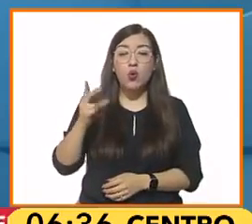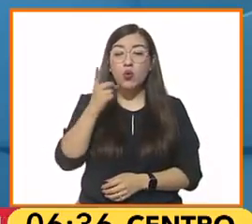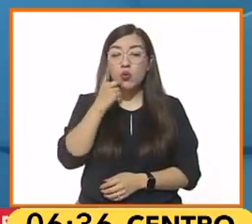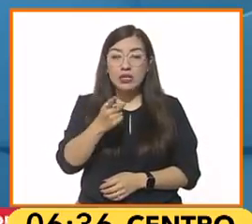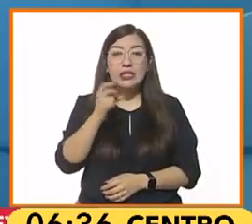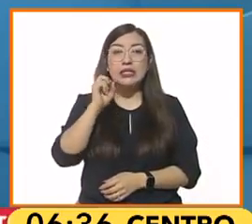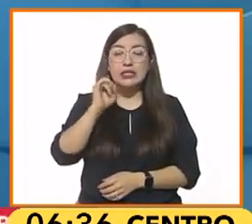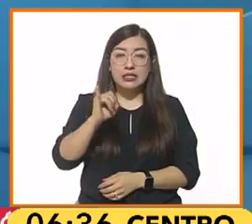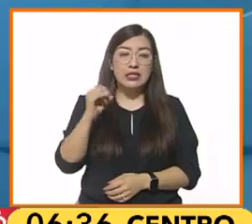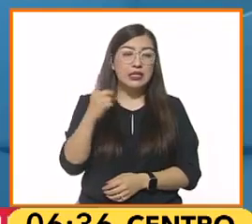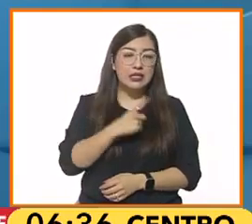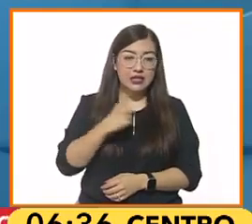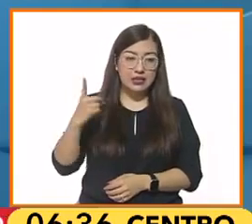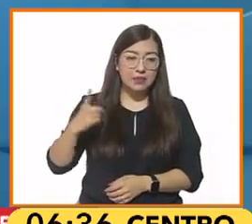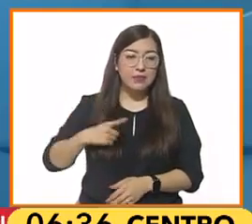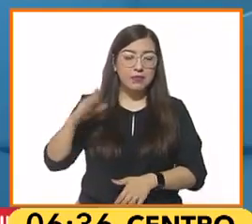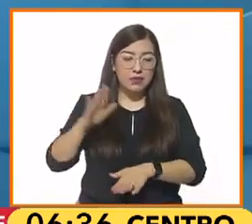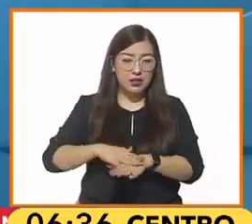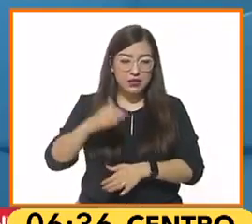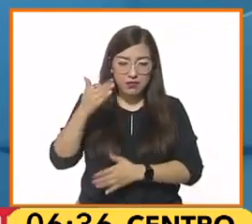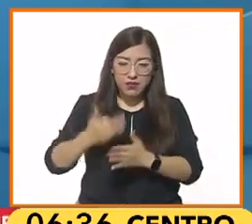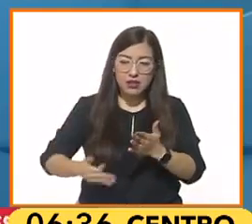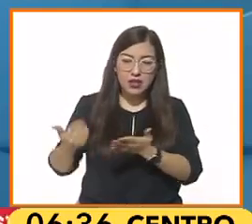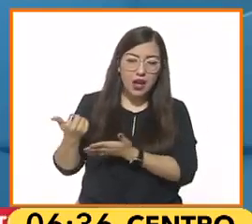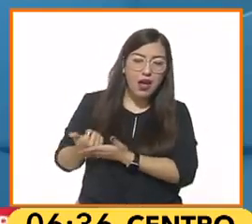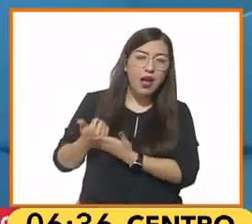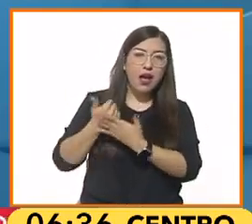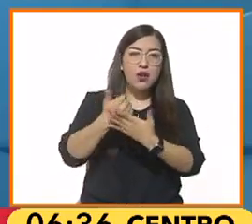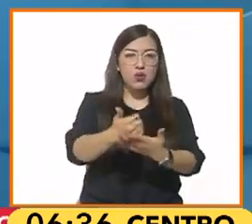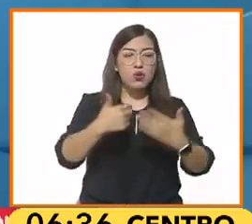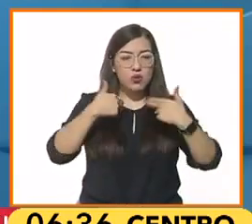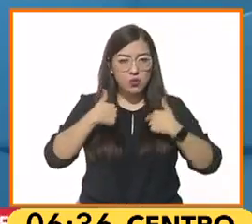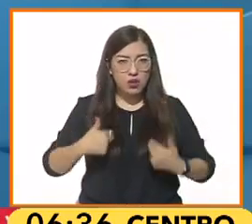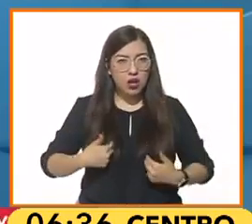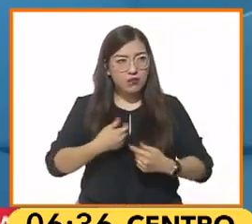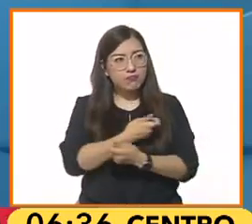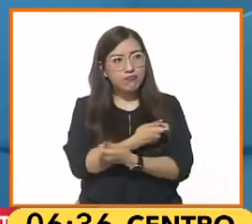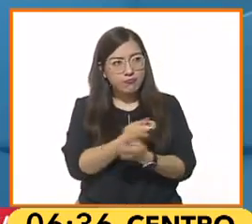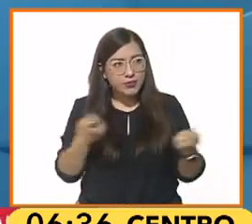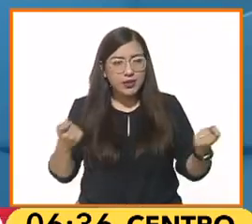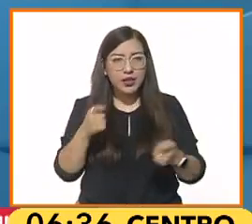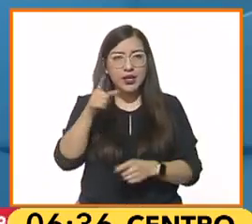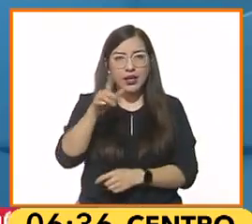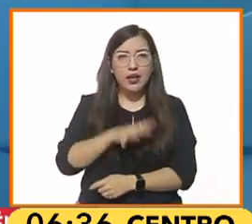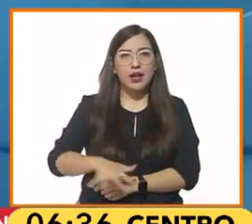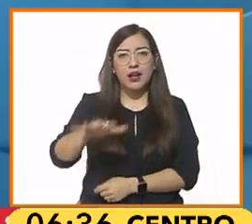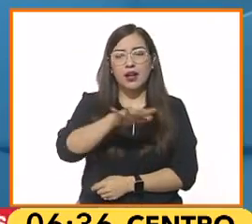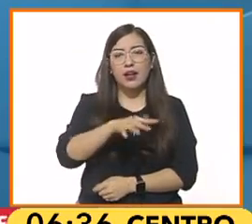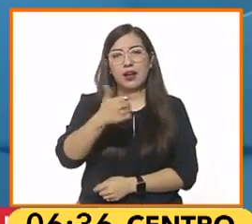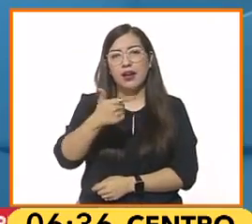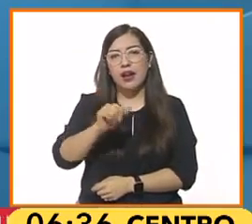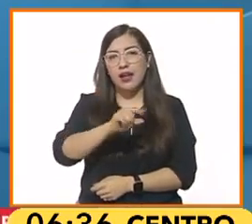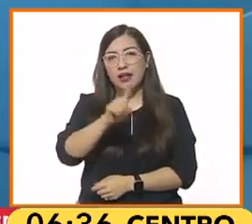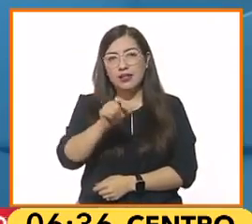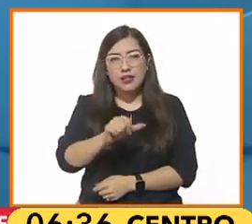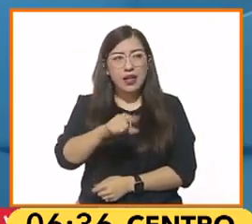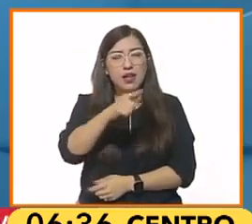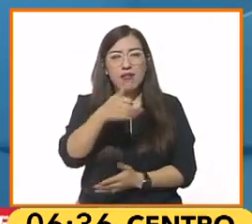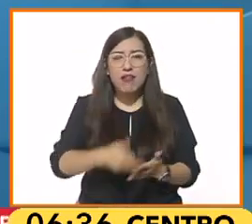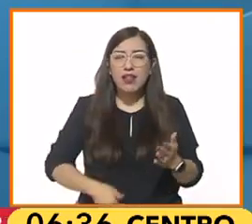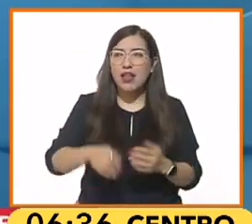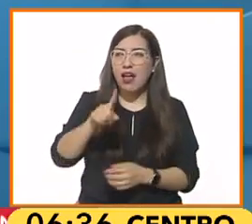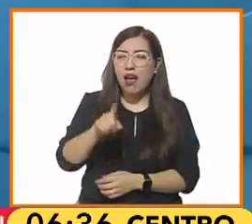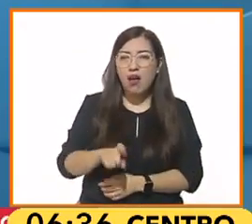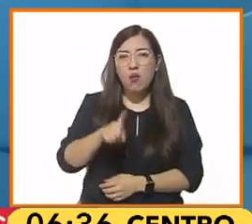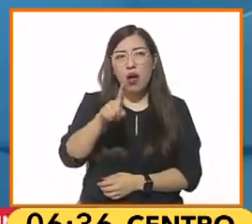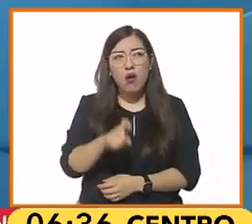permitir el ingreso de ayuda humanitaria a la Franja de Gaza. Están padeciendo de agua, pero parece no tener